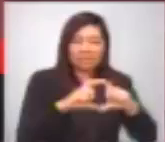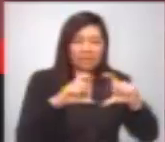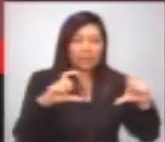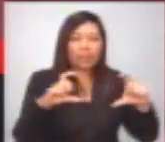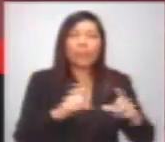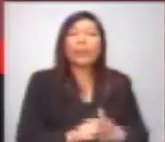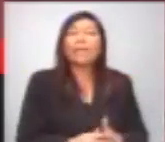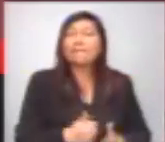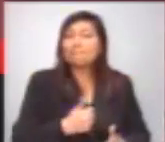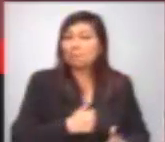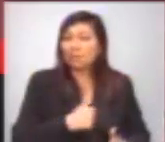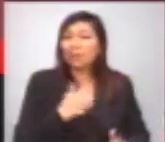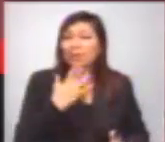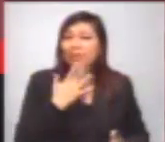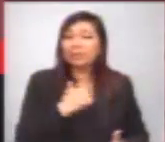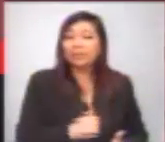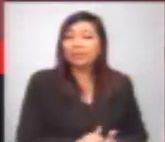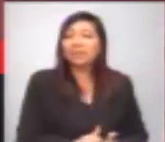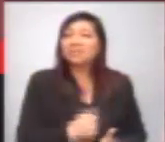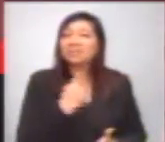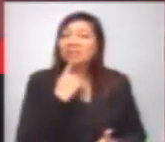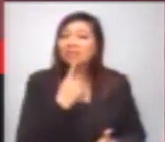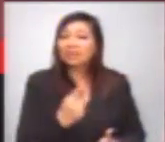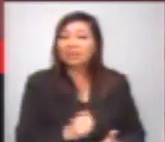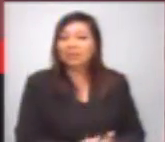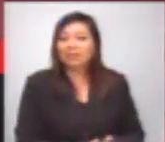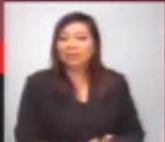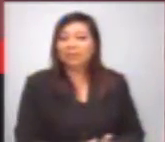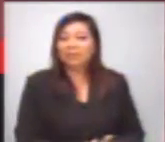bien grande del mismo color que diga